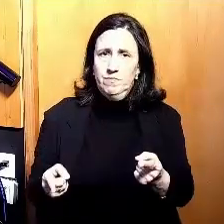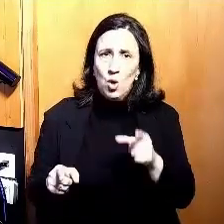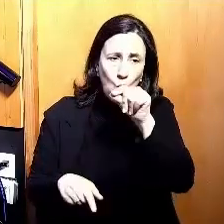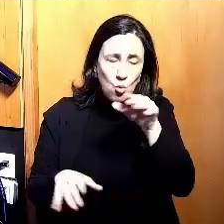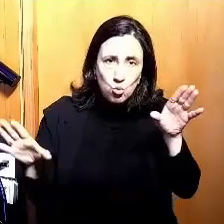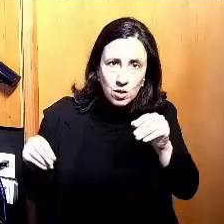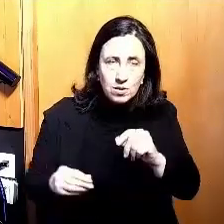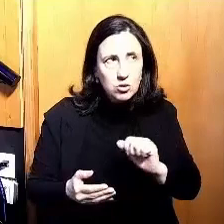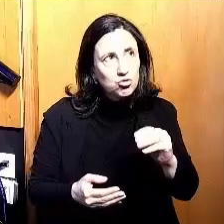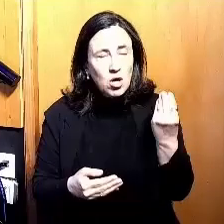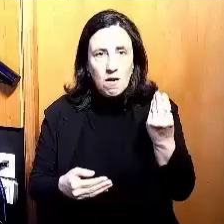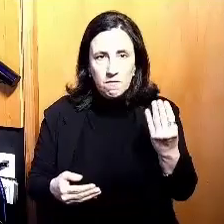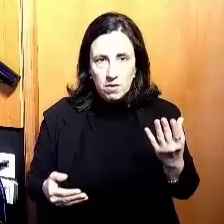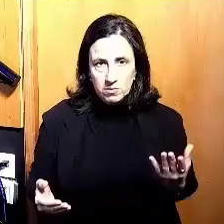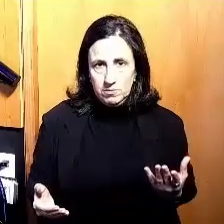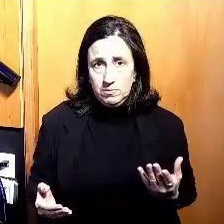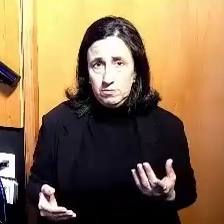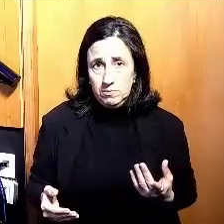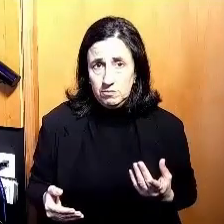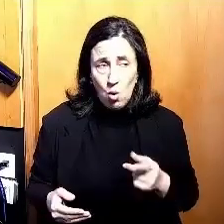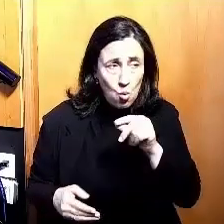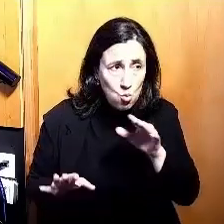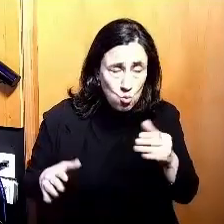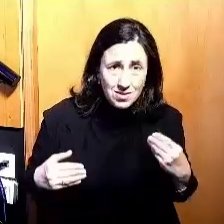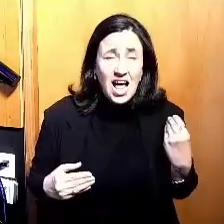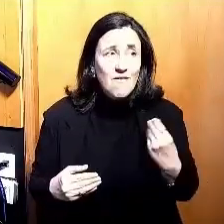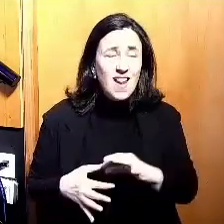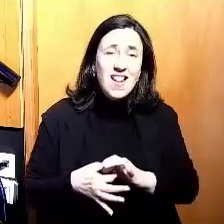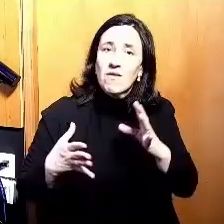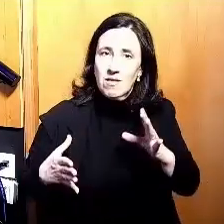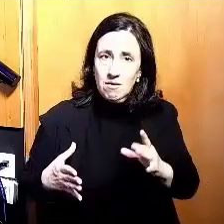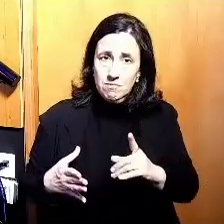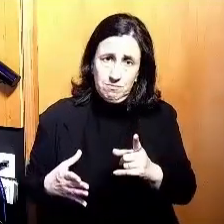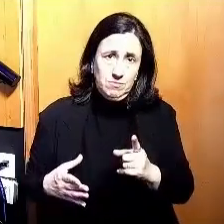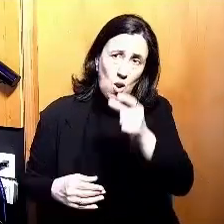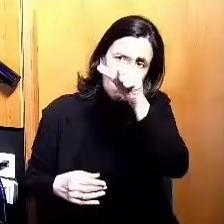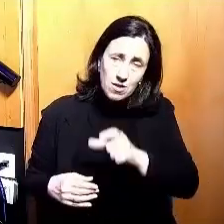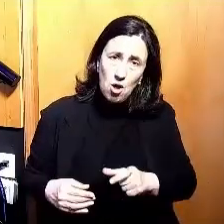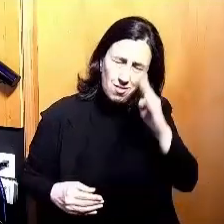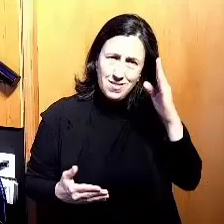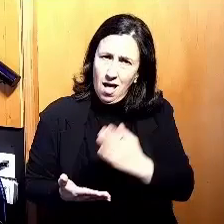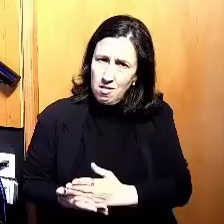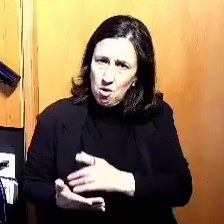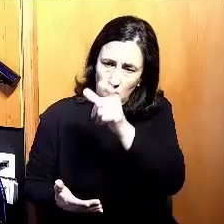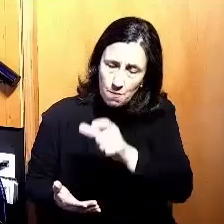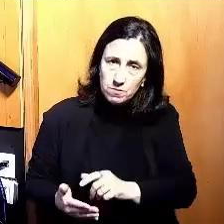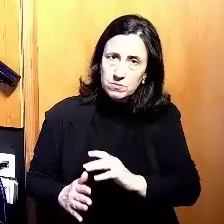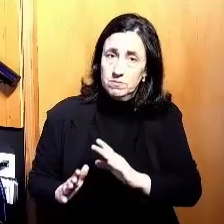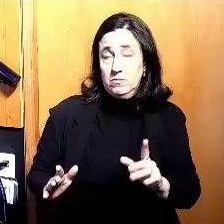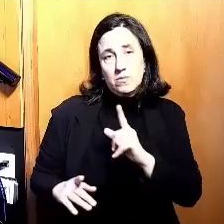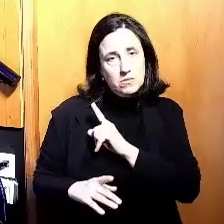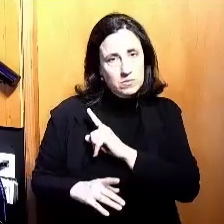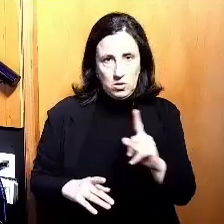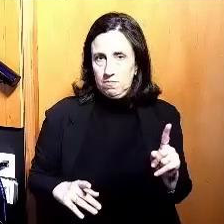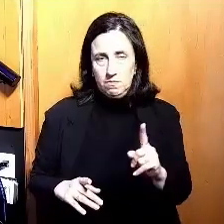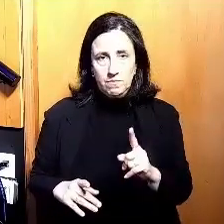va a salvar de las amenazas a la democracia de un autoritario, un dictador, lo que sea. Creo que es entender